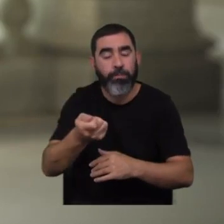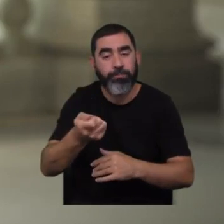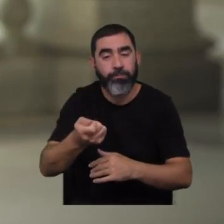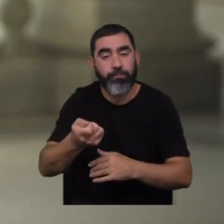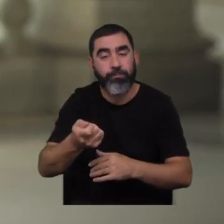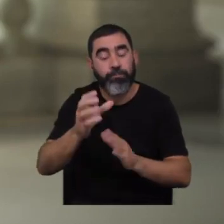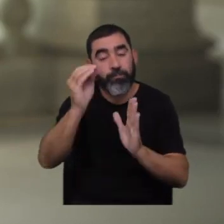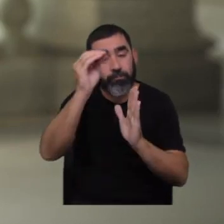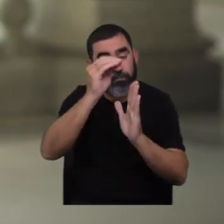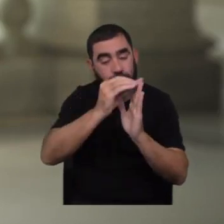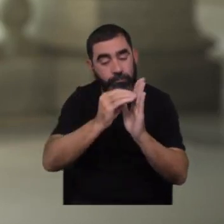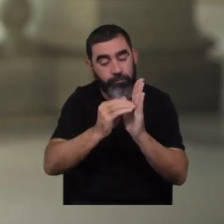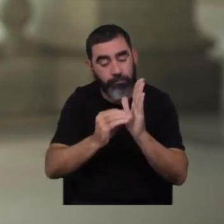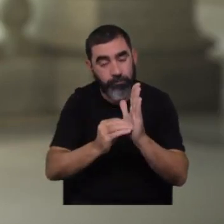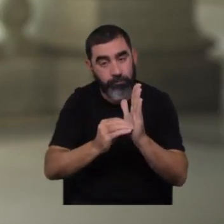hicimos registros